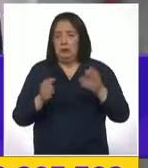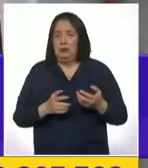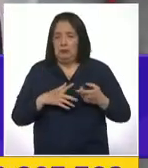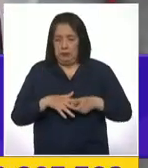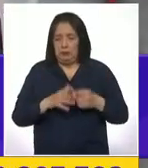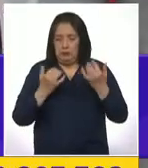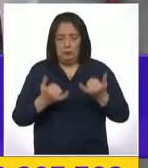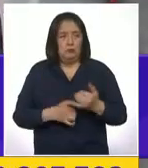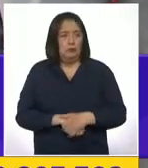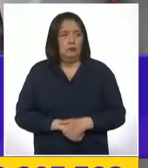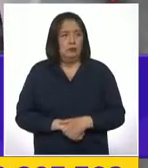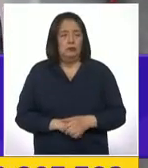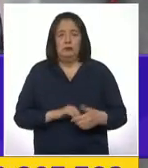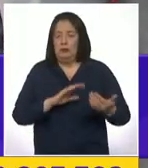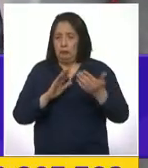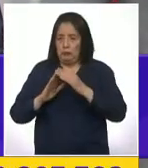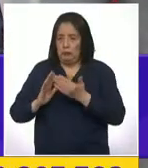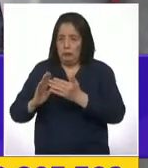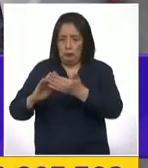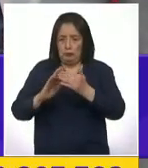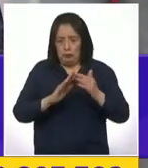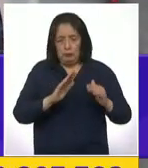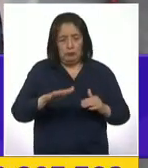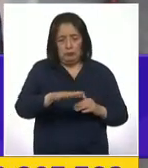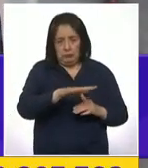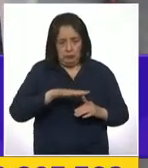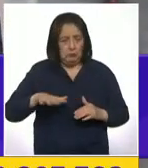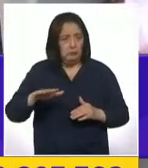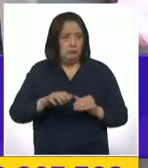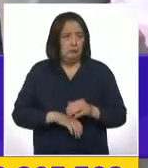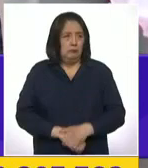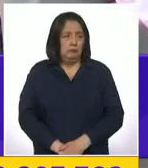hoy, los pueblos